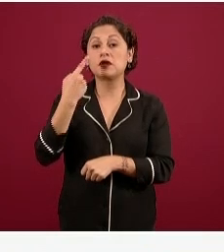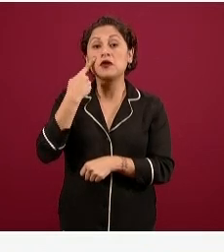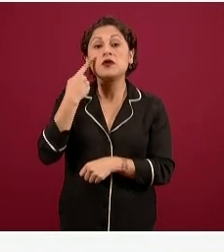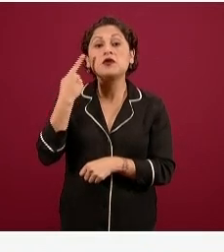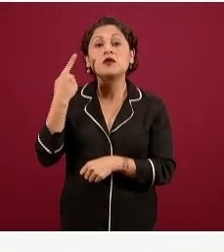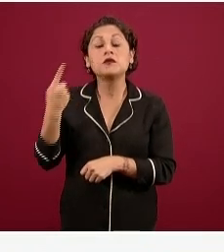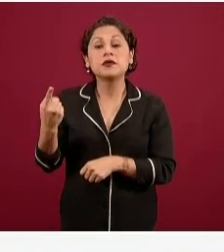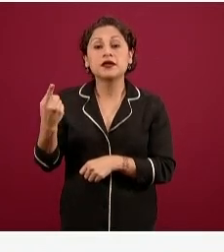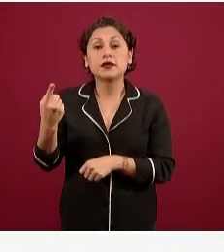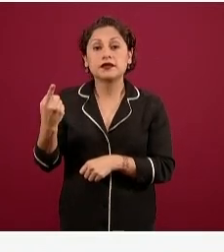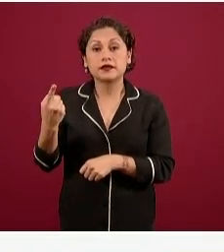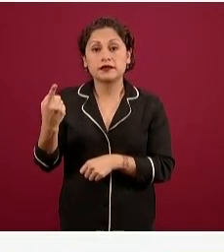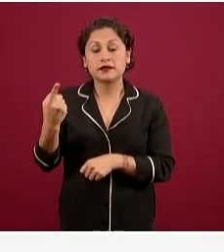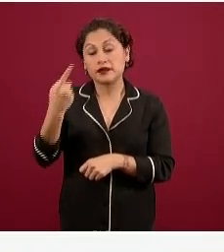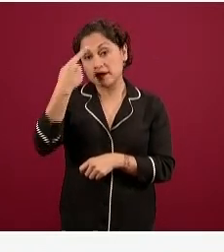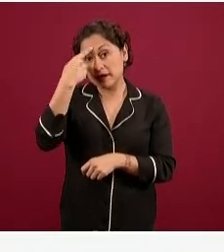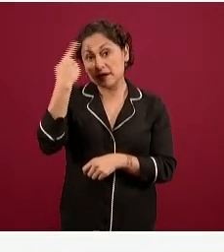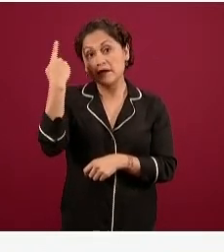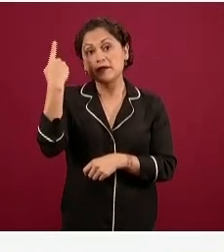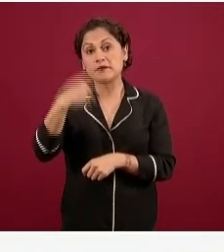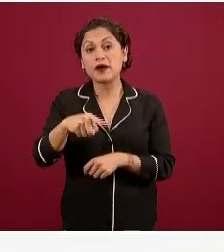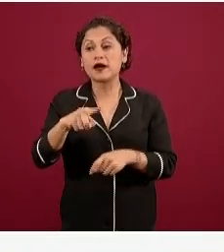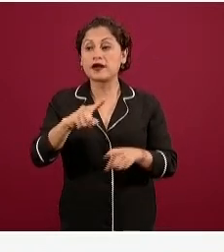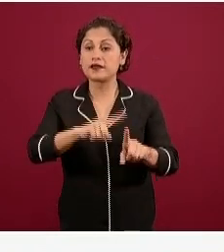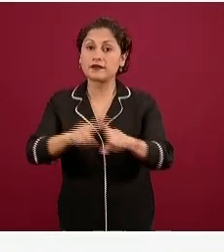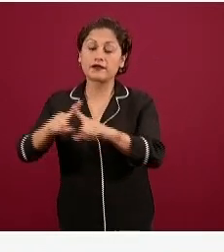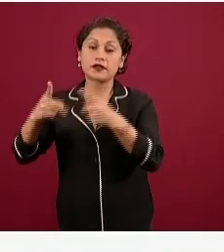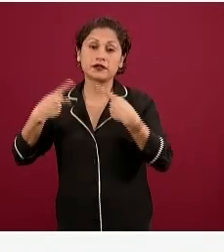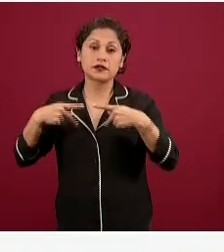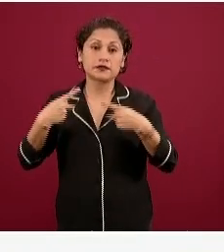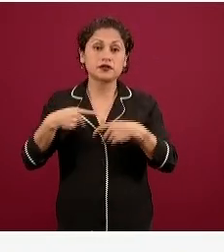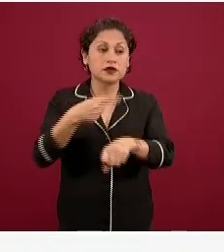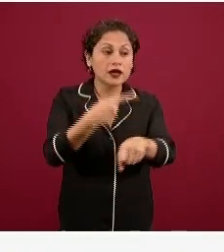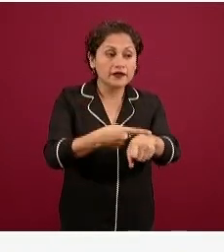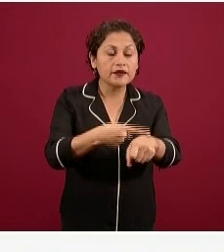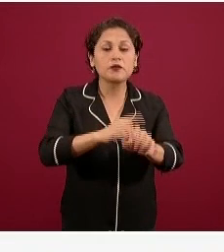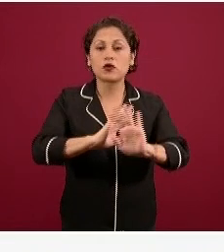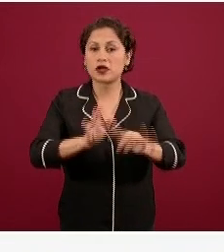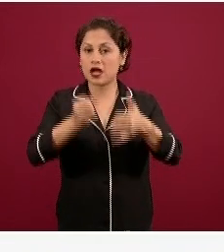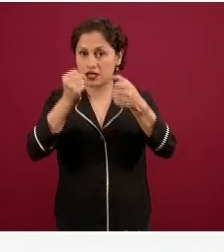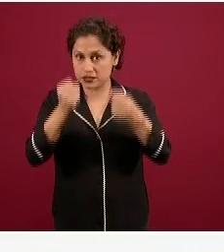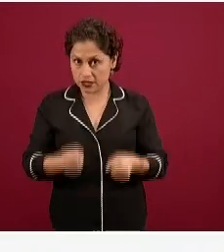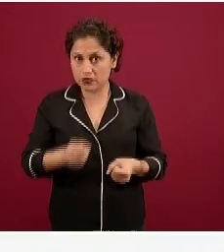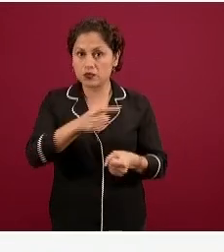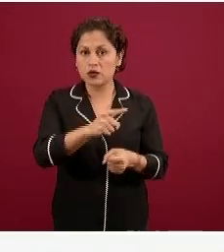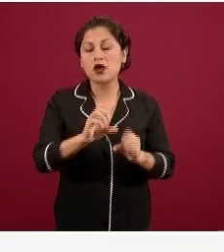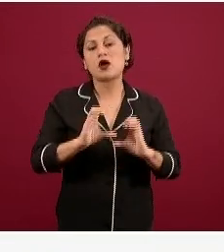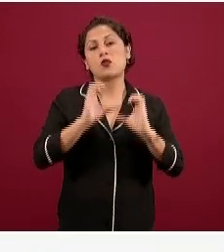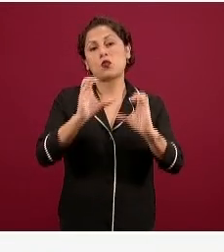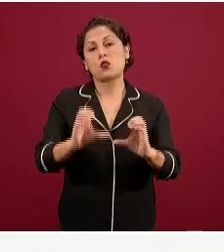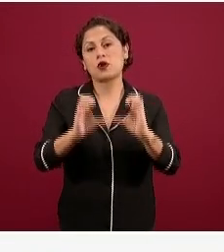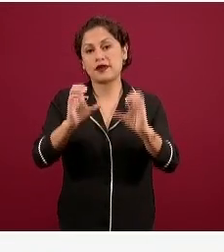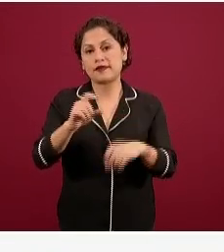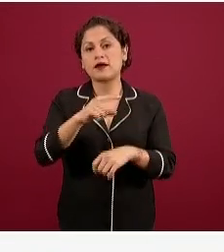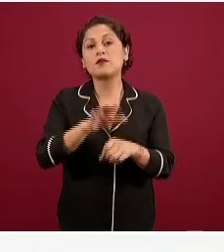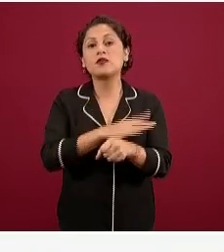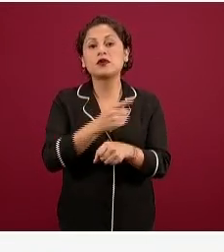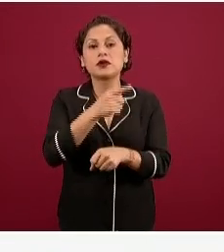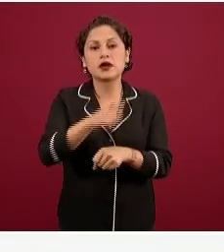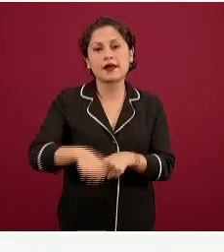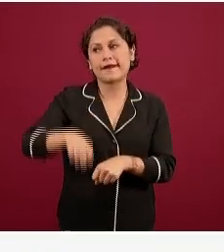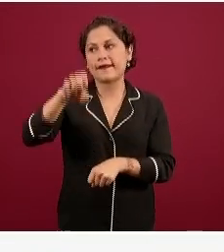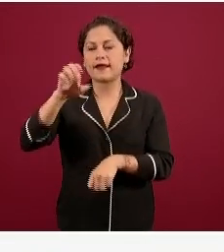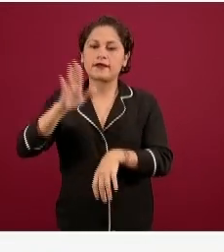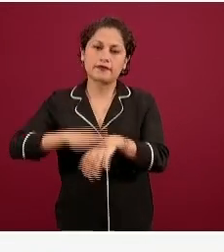para efectos de los casos confirmados es prácticamente en todos los grupos de edad de adultos, ¿no? Aunque siempre hay también un